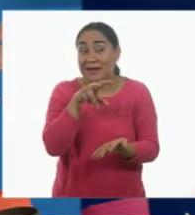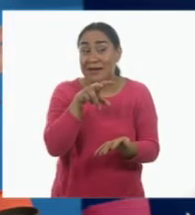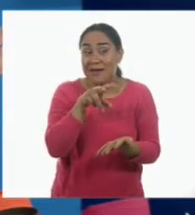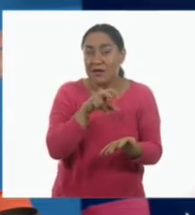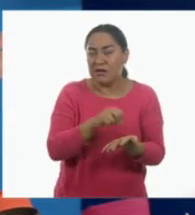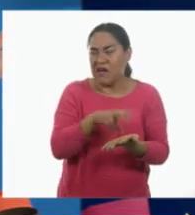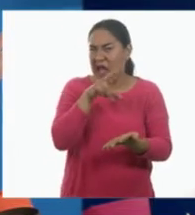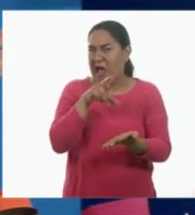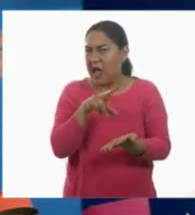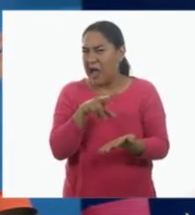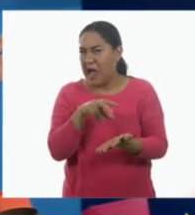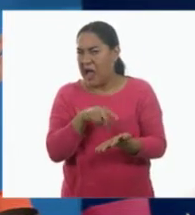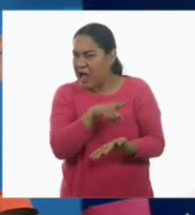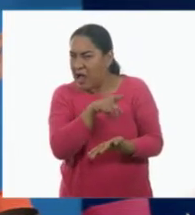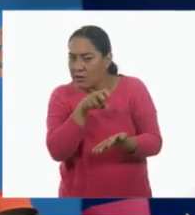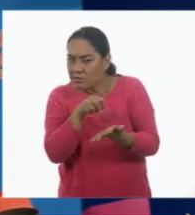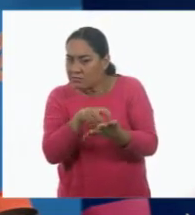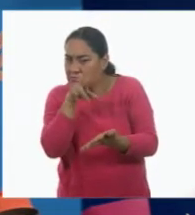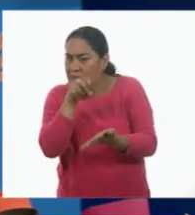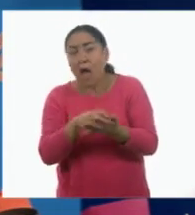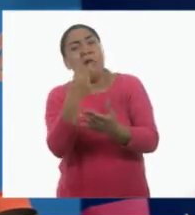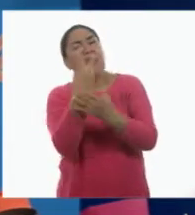Pero eran sapos gato.